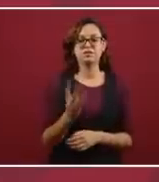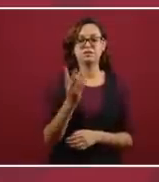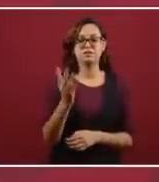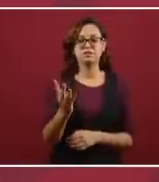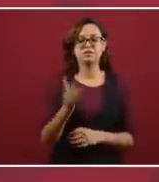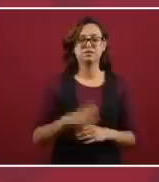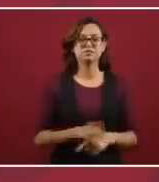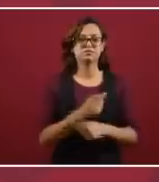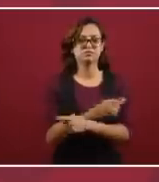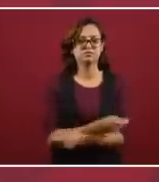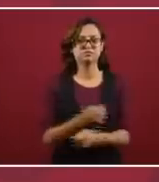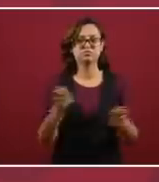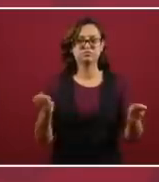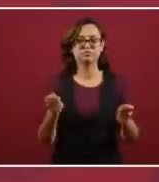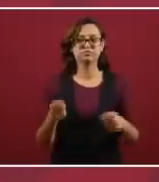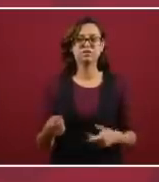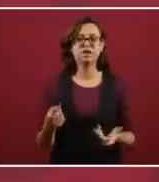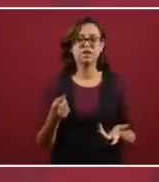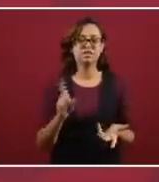2019-2024, porque aquí está